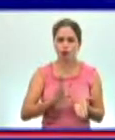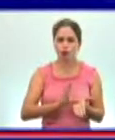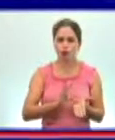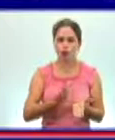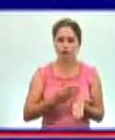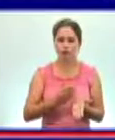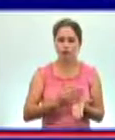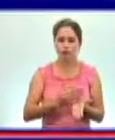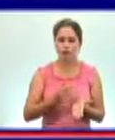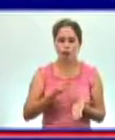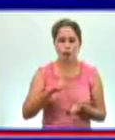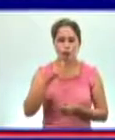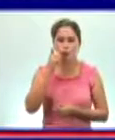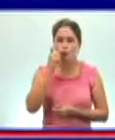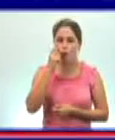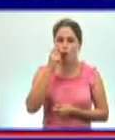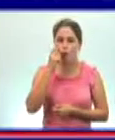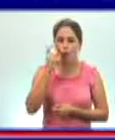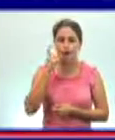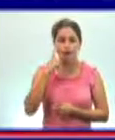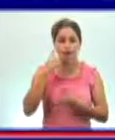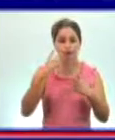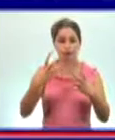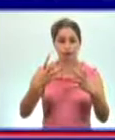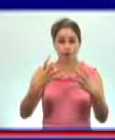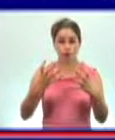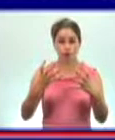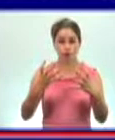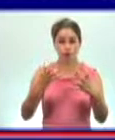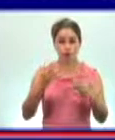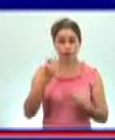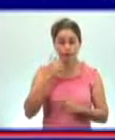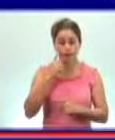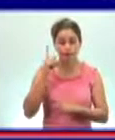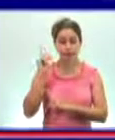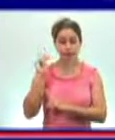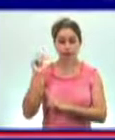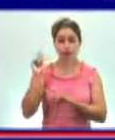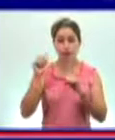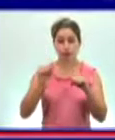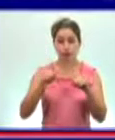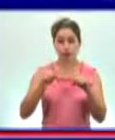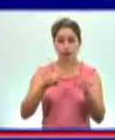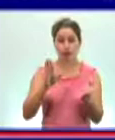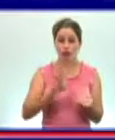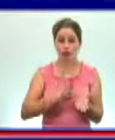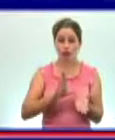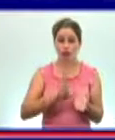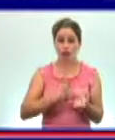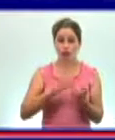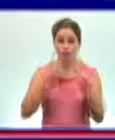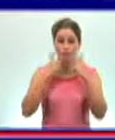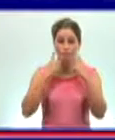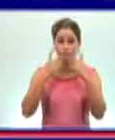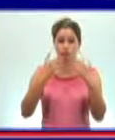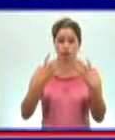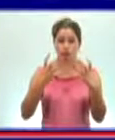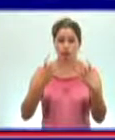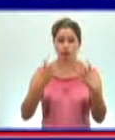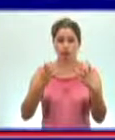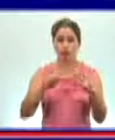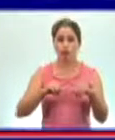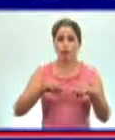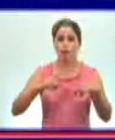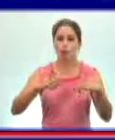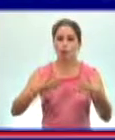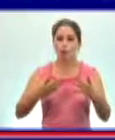Darwin. Este libro tiene una significación esencial porque enfatizó